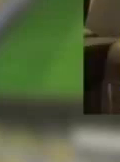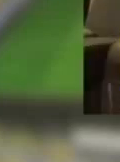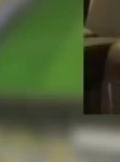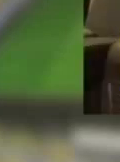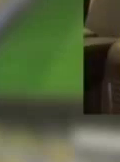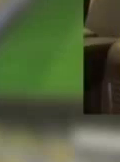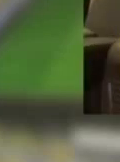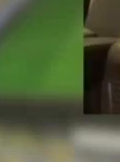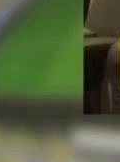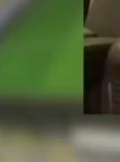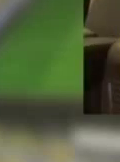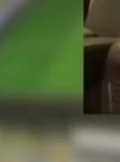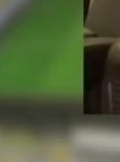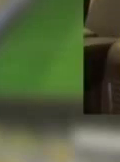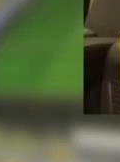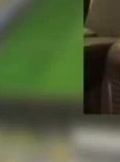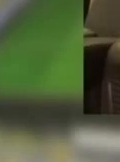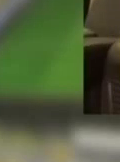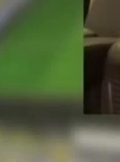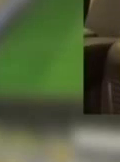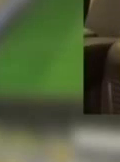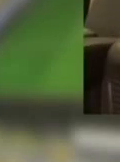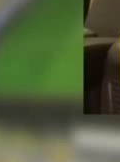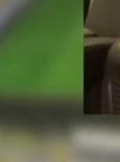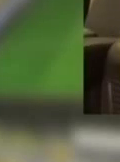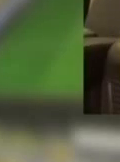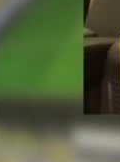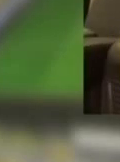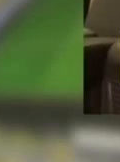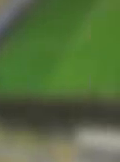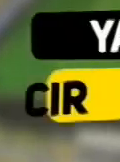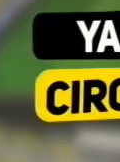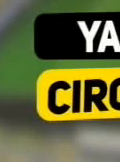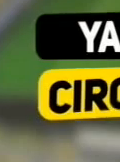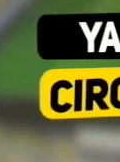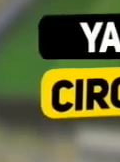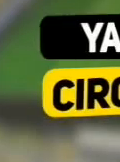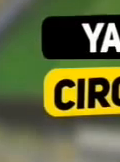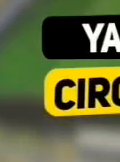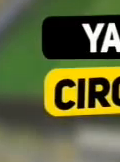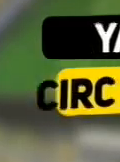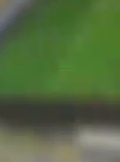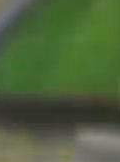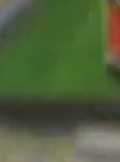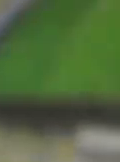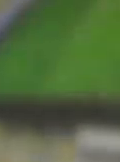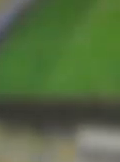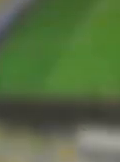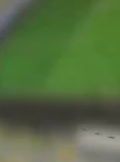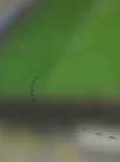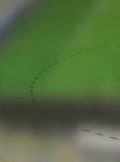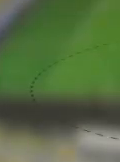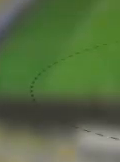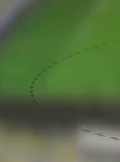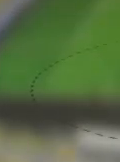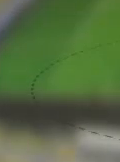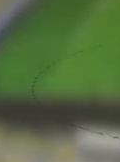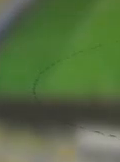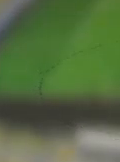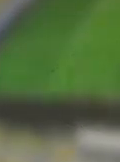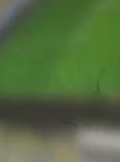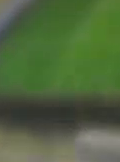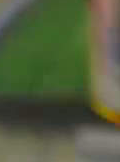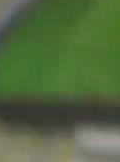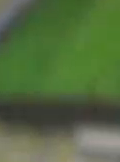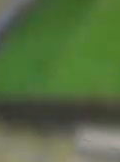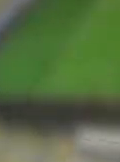celular y ve las entrevistas exclusivas de jugadores, directivos y más novedades amarillas. Ya en circulación, encuéntrala en Farmacias, Fibeca, Supermaxi y